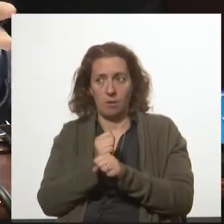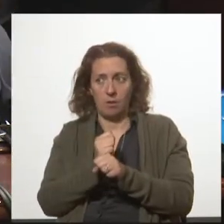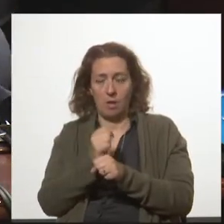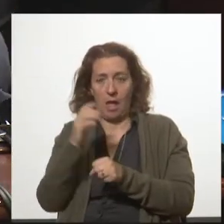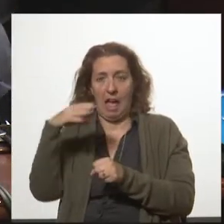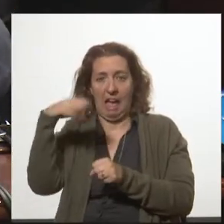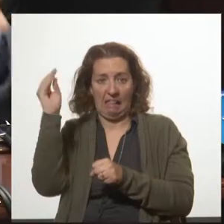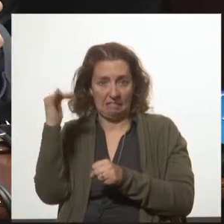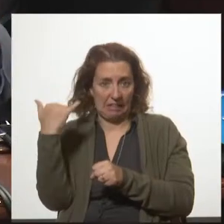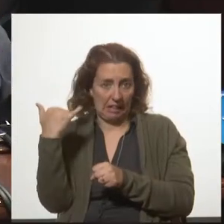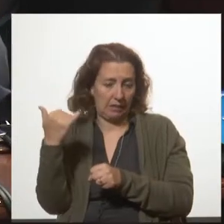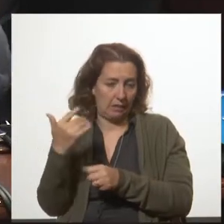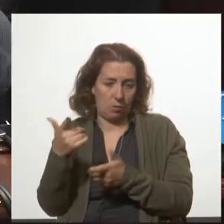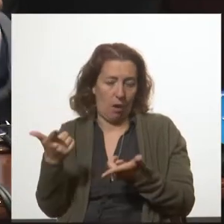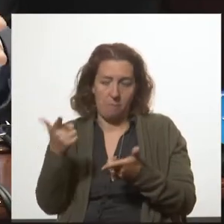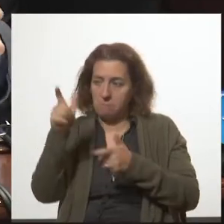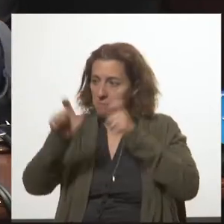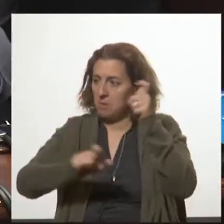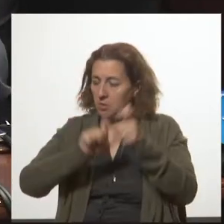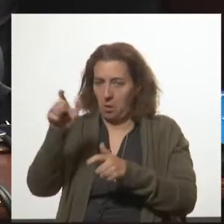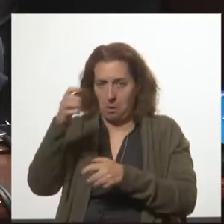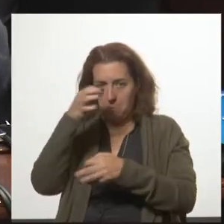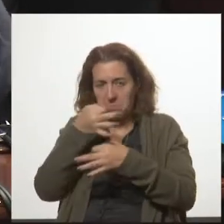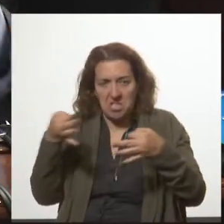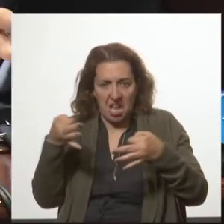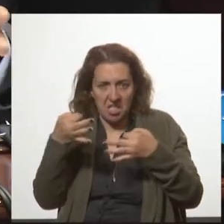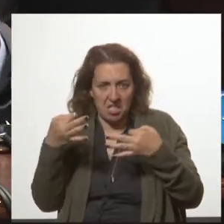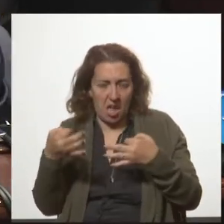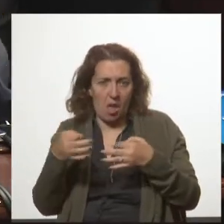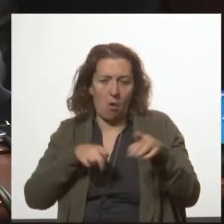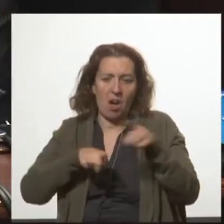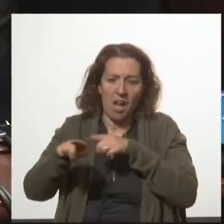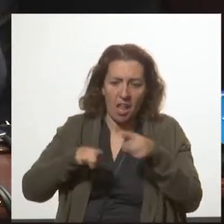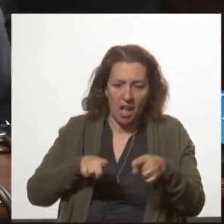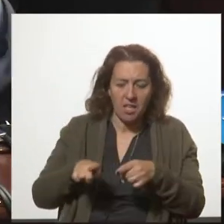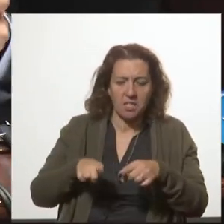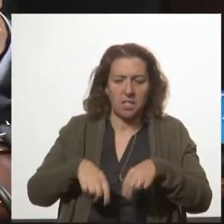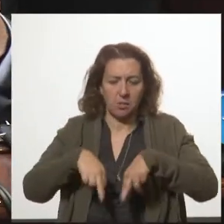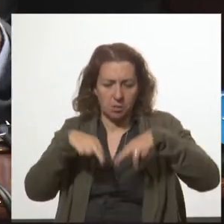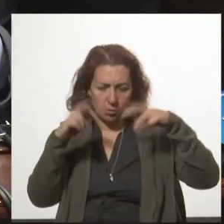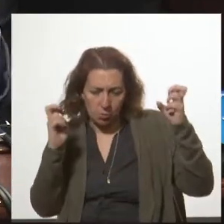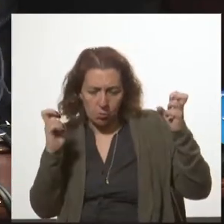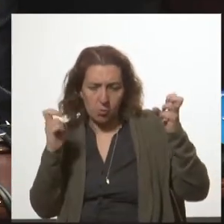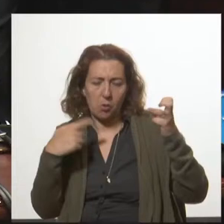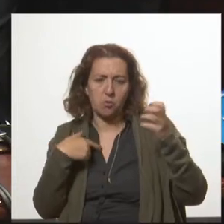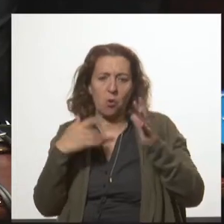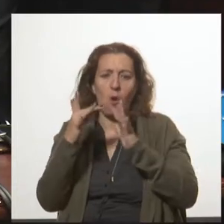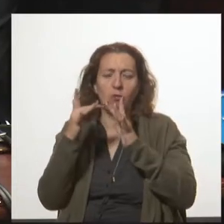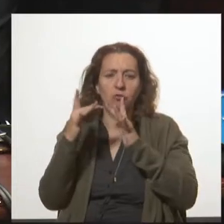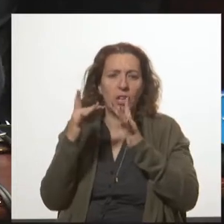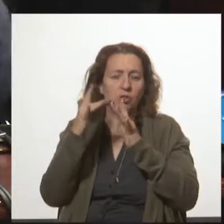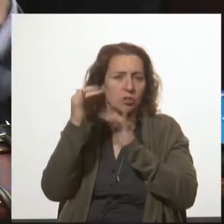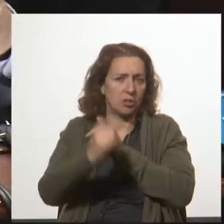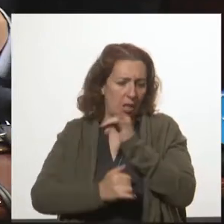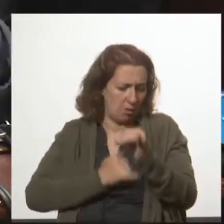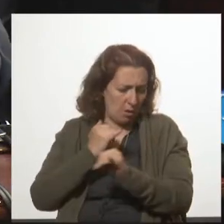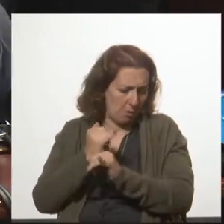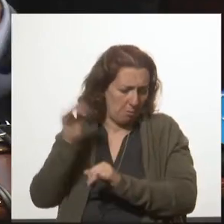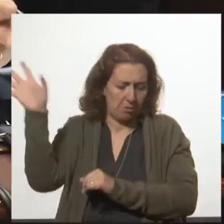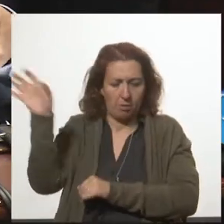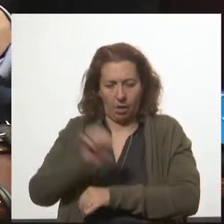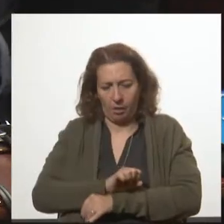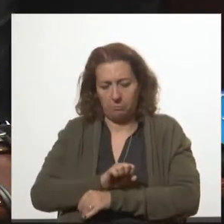no tiene personal especializado sugerencias adecuadas estudios en la materia contactos internacionales para atraer